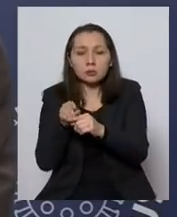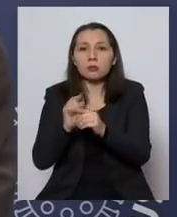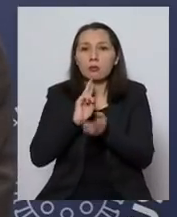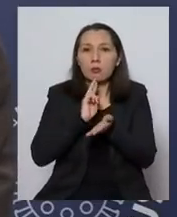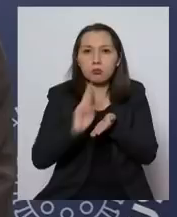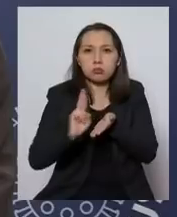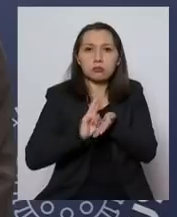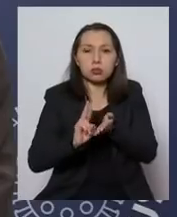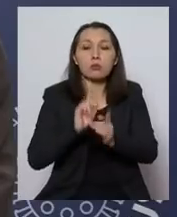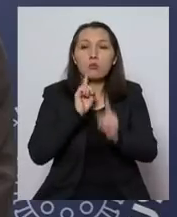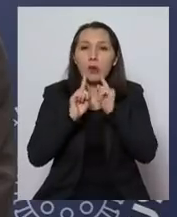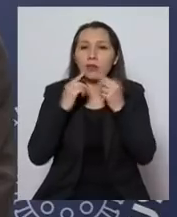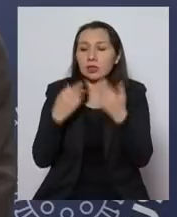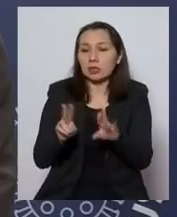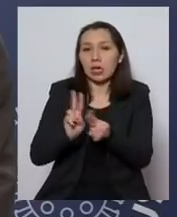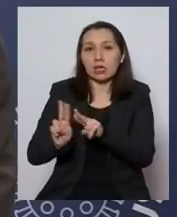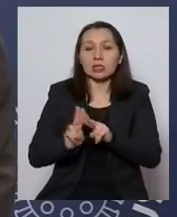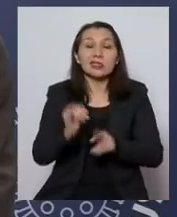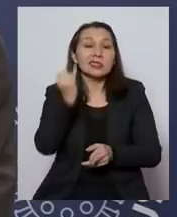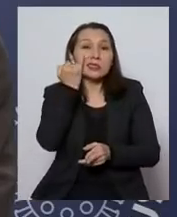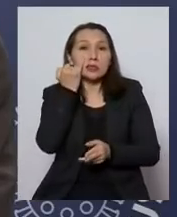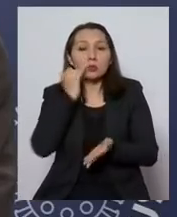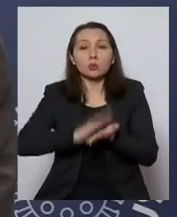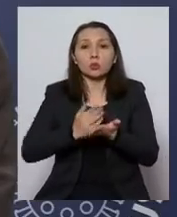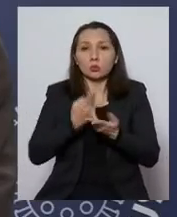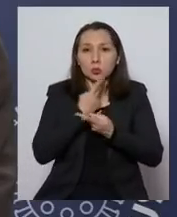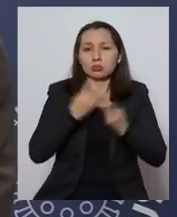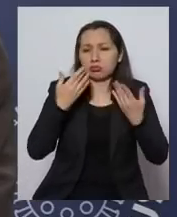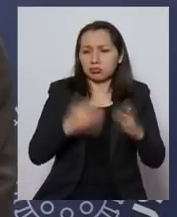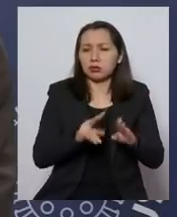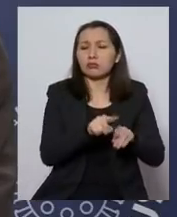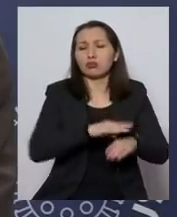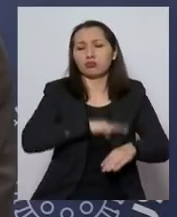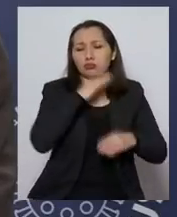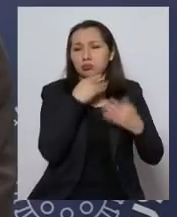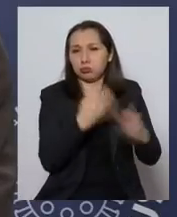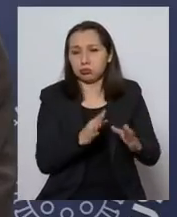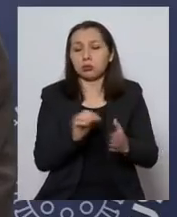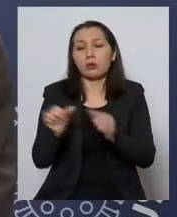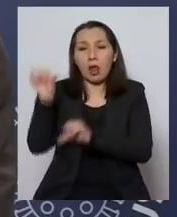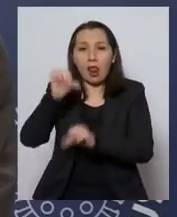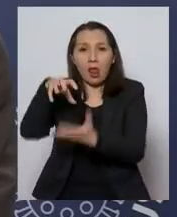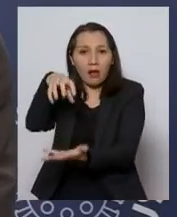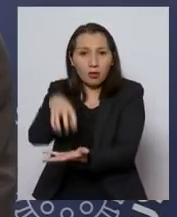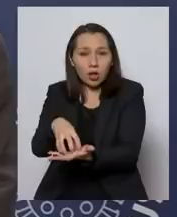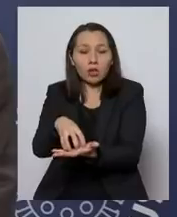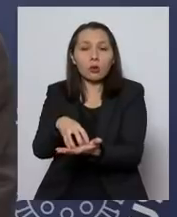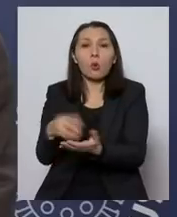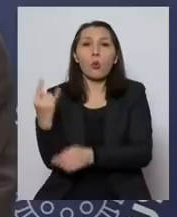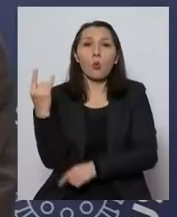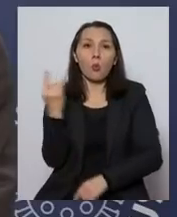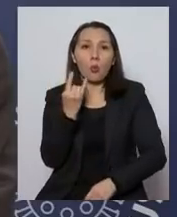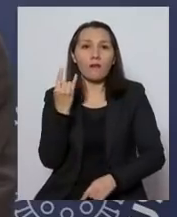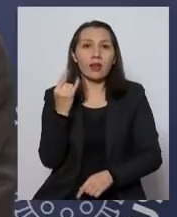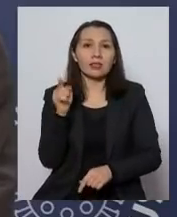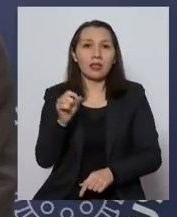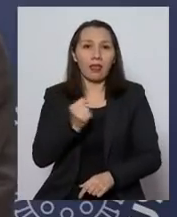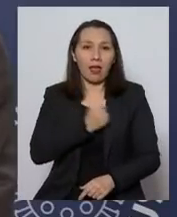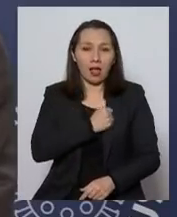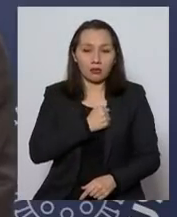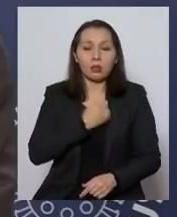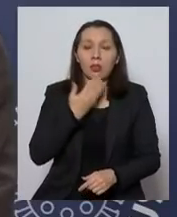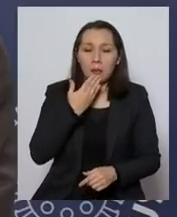testeo, como ya se hace en el Instituto de Salud Pública, como ya se hace en el laboratorio de la Universidad